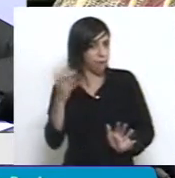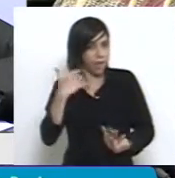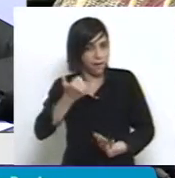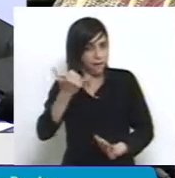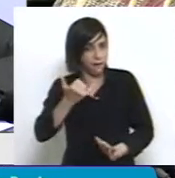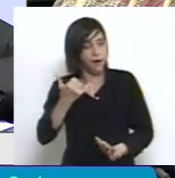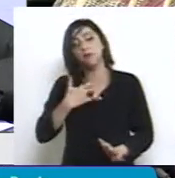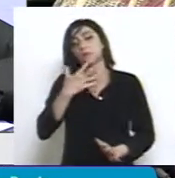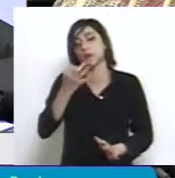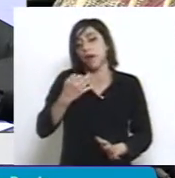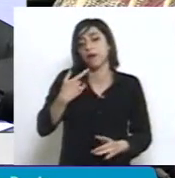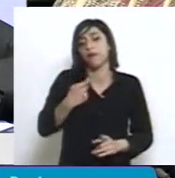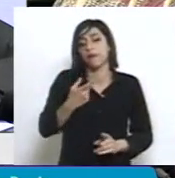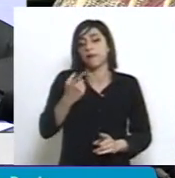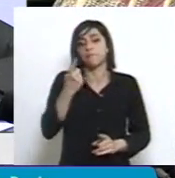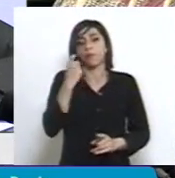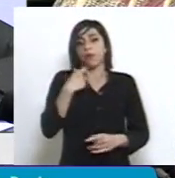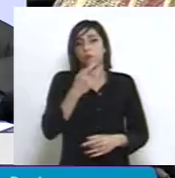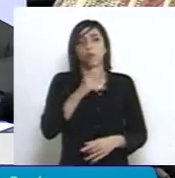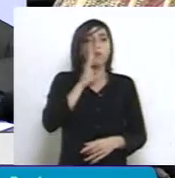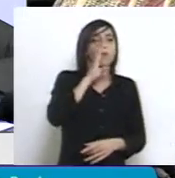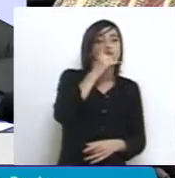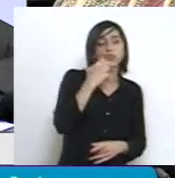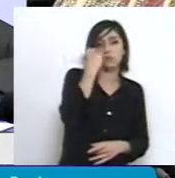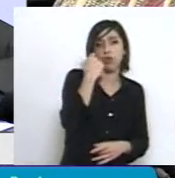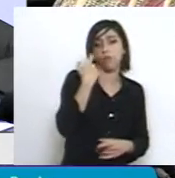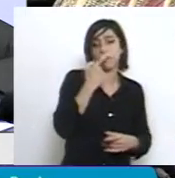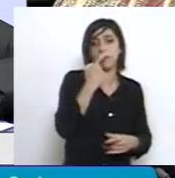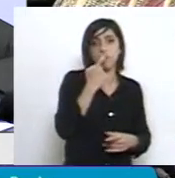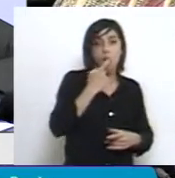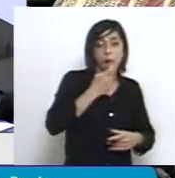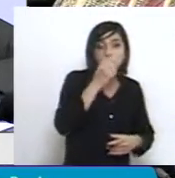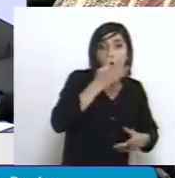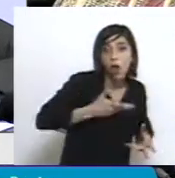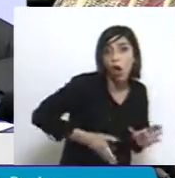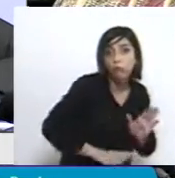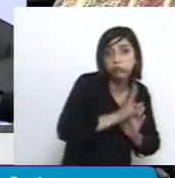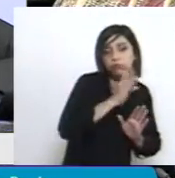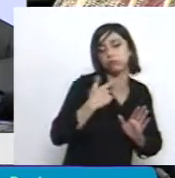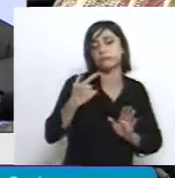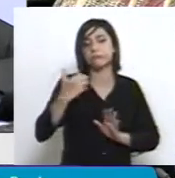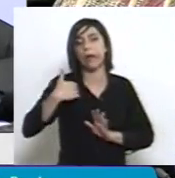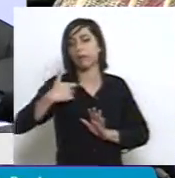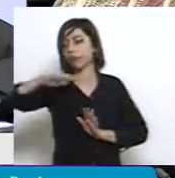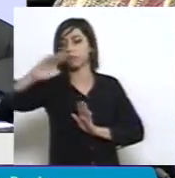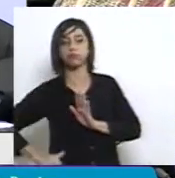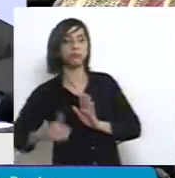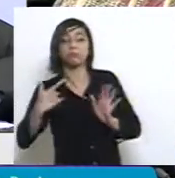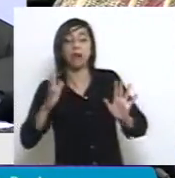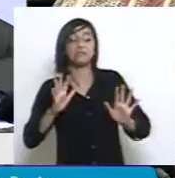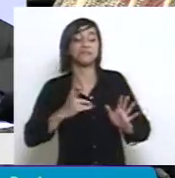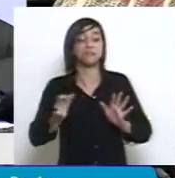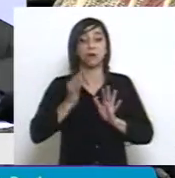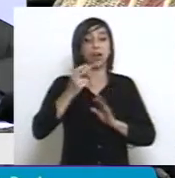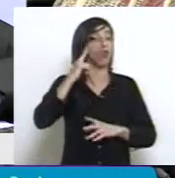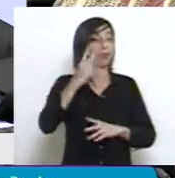que la recuperación de la economía estadounidense no impacta favorablemente en la Argentina. De hecho, desde 1994